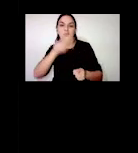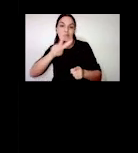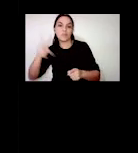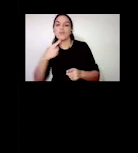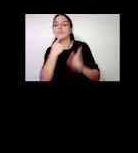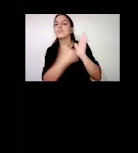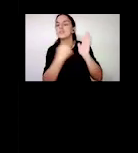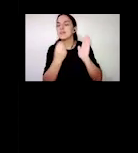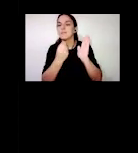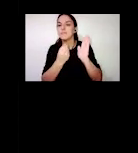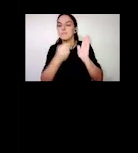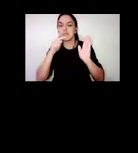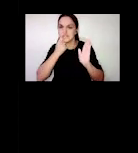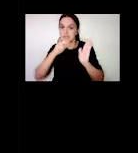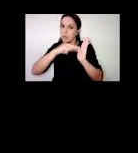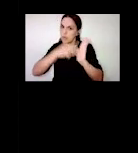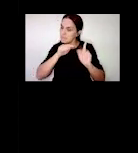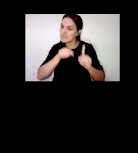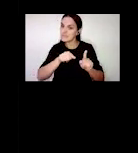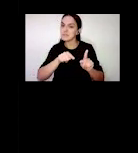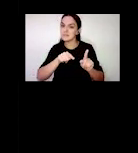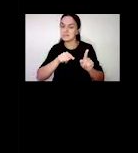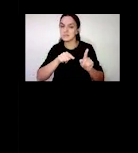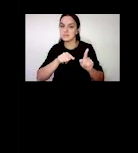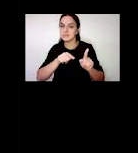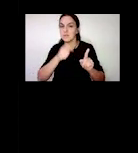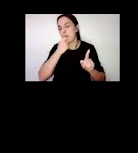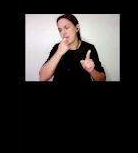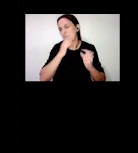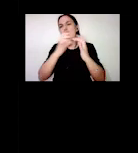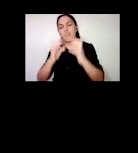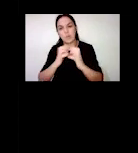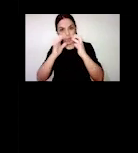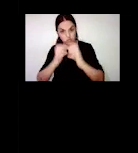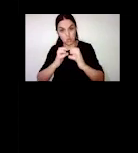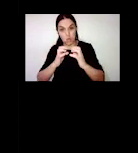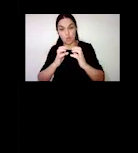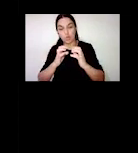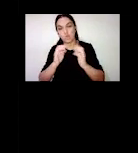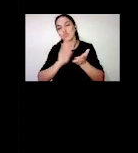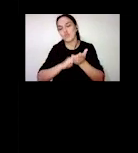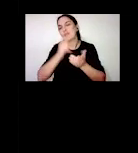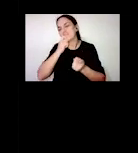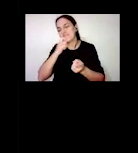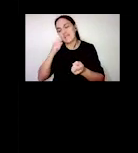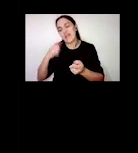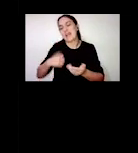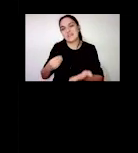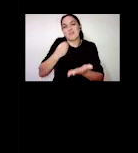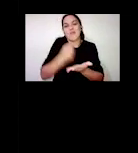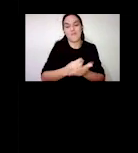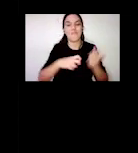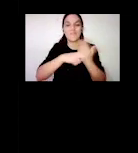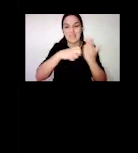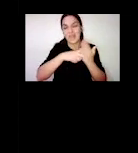ante estos problemas va a ser, cuando haya una discusión, si es o no residente fiscal argentino porque tiene residencia fiscal